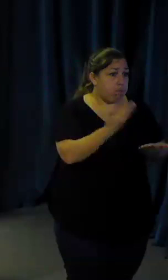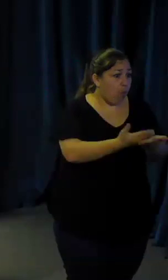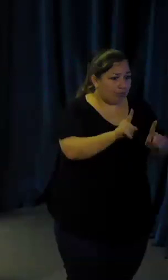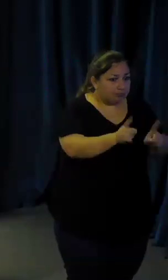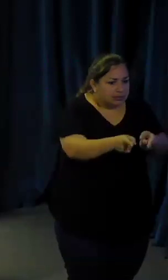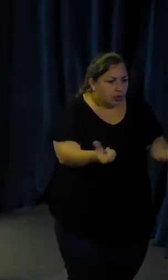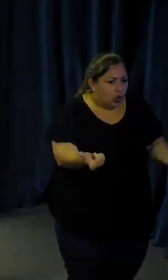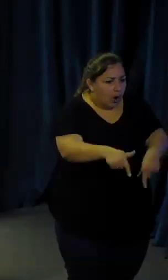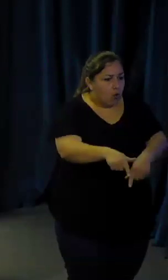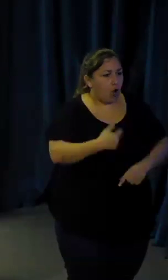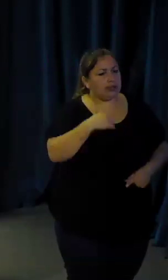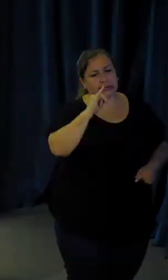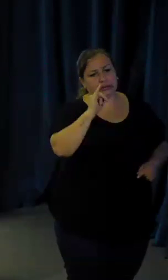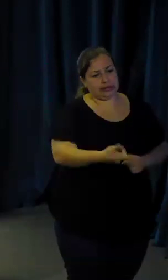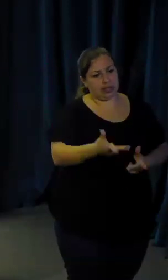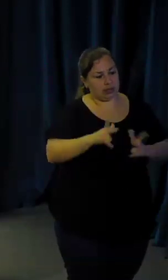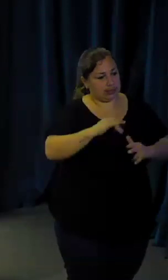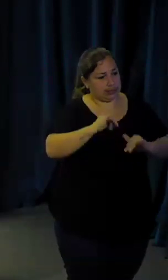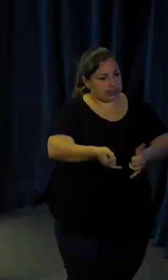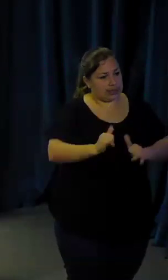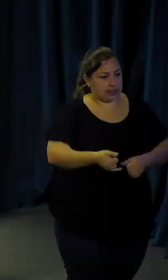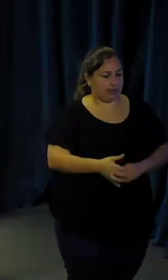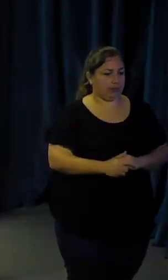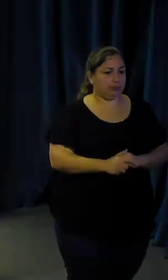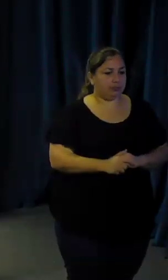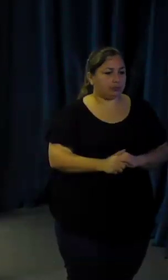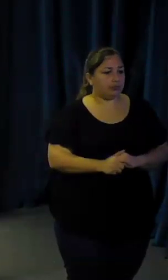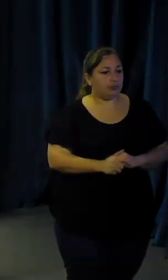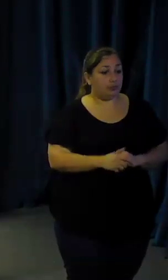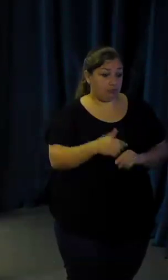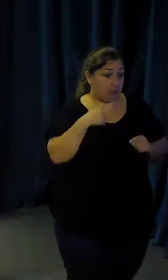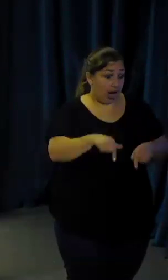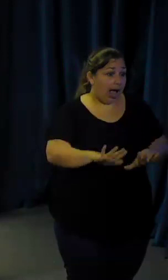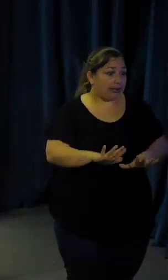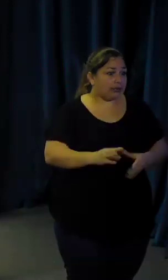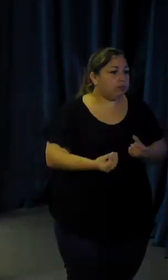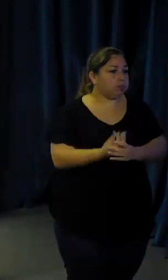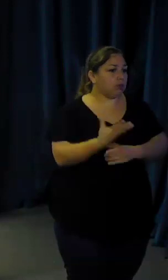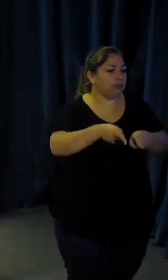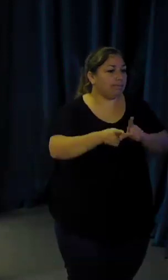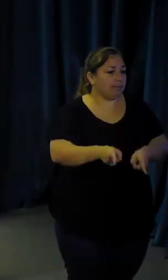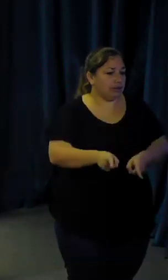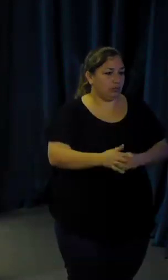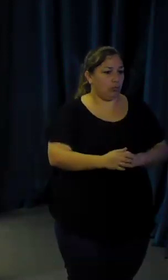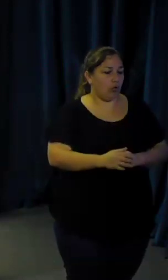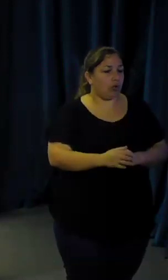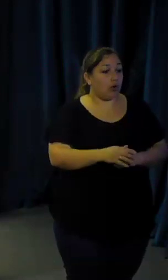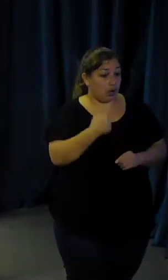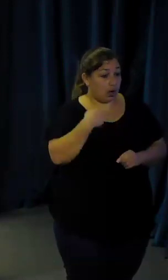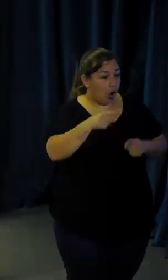me dice, obvio, dale, de una, organicémoslo. Y bueno, así nace un poco esto, con el